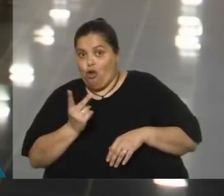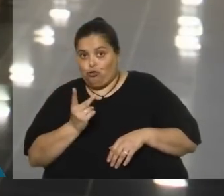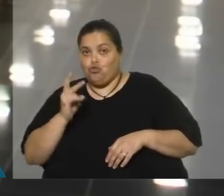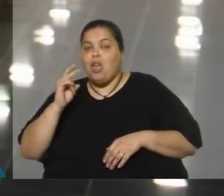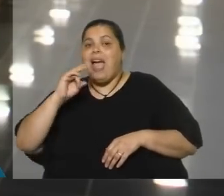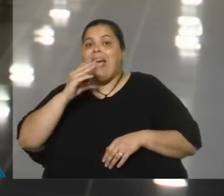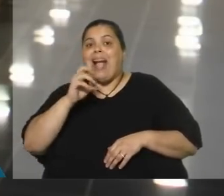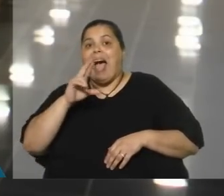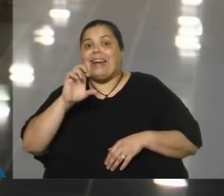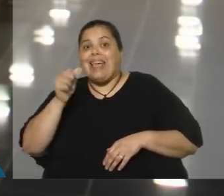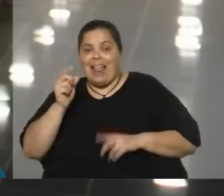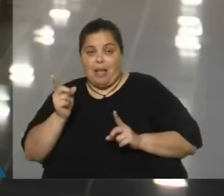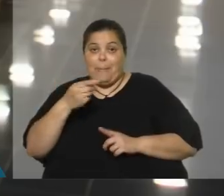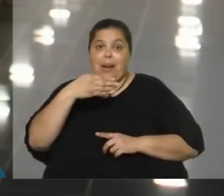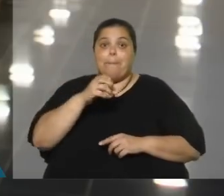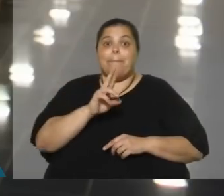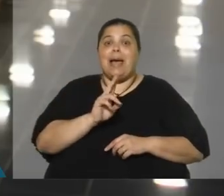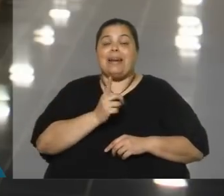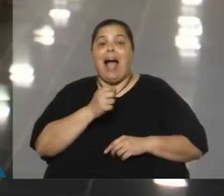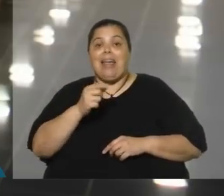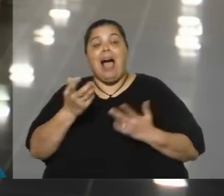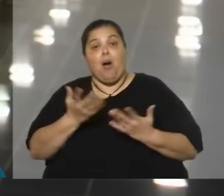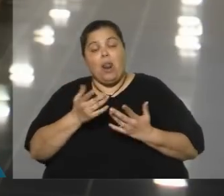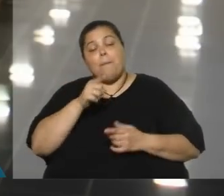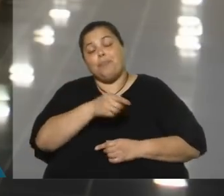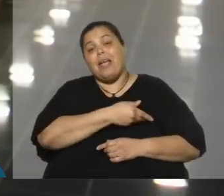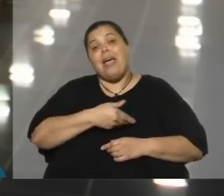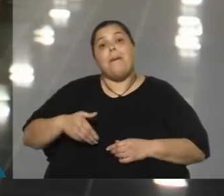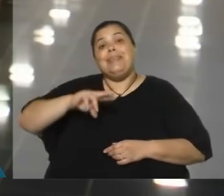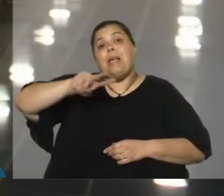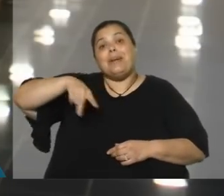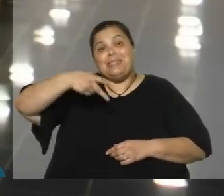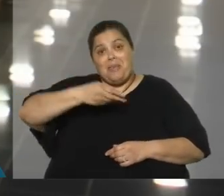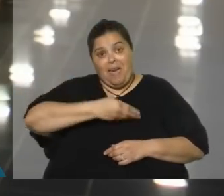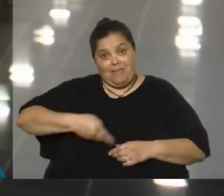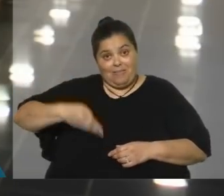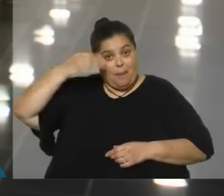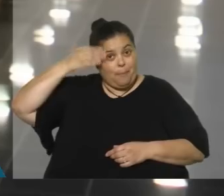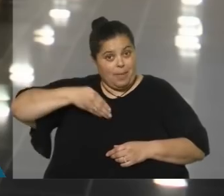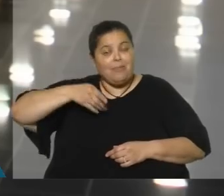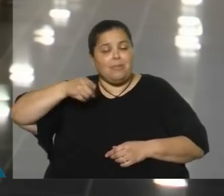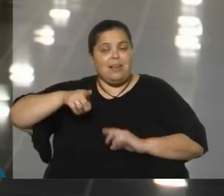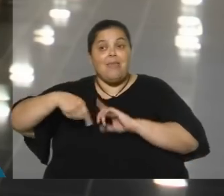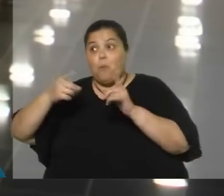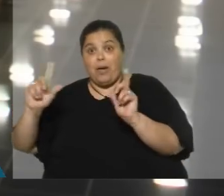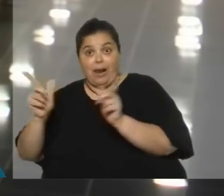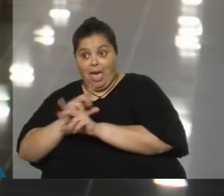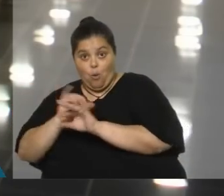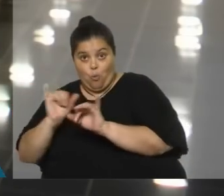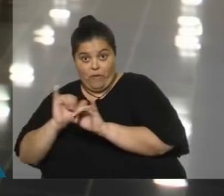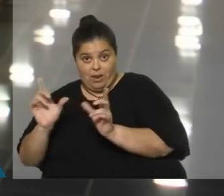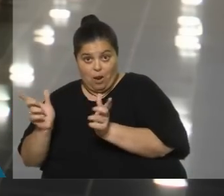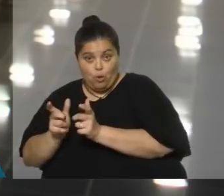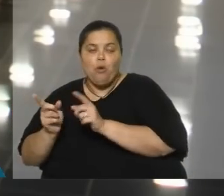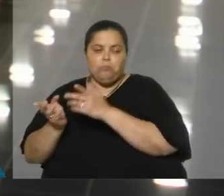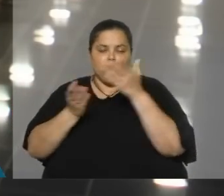vicepresidenta de la República, Beatriz Argimón, recibió a la bancada de senadores del Frente Amplio después de su reunión y entendió pertinente